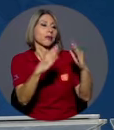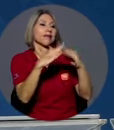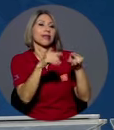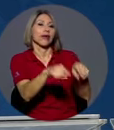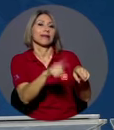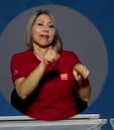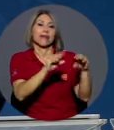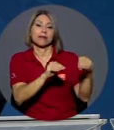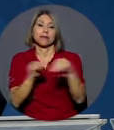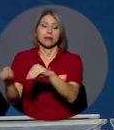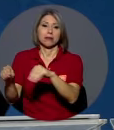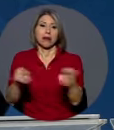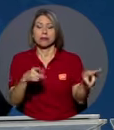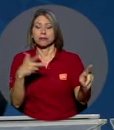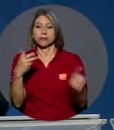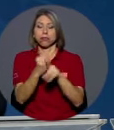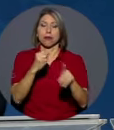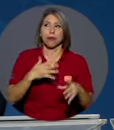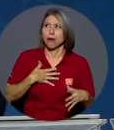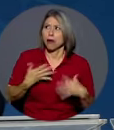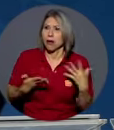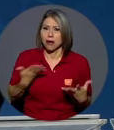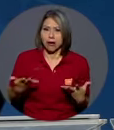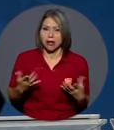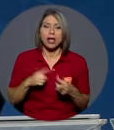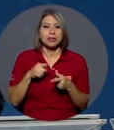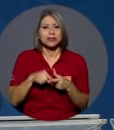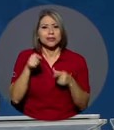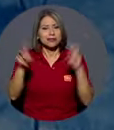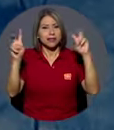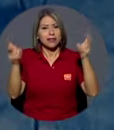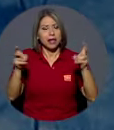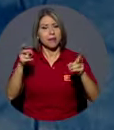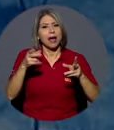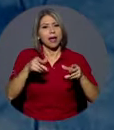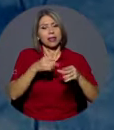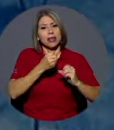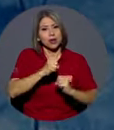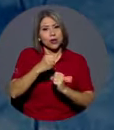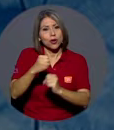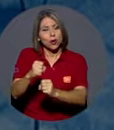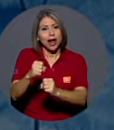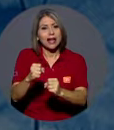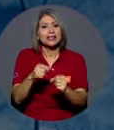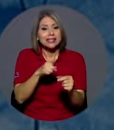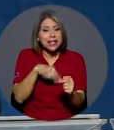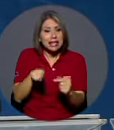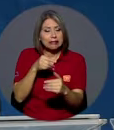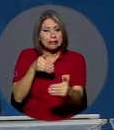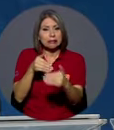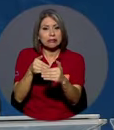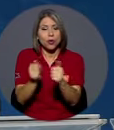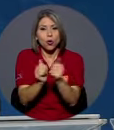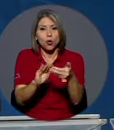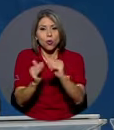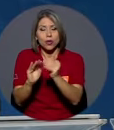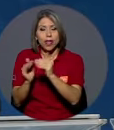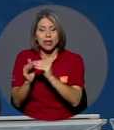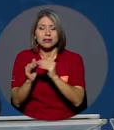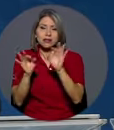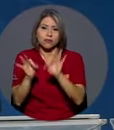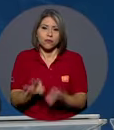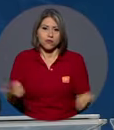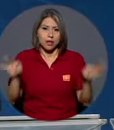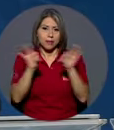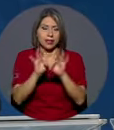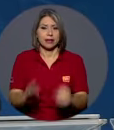ahí. Les genera un impacto fuertísimo. Entonces, este tema de los gobiernos locales y el acercamiento con las comunidades es